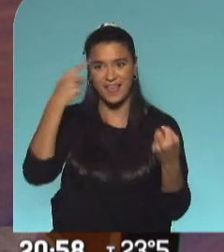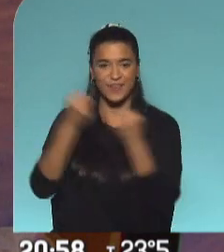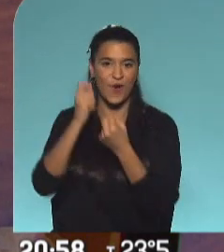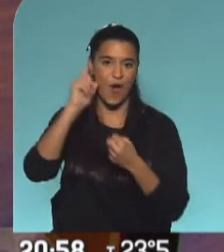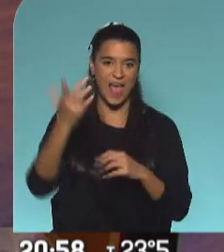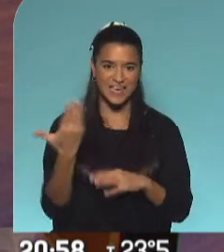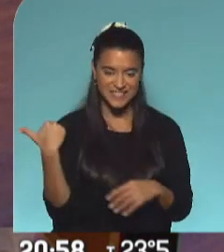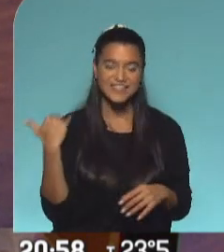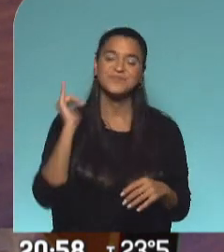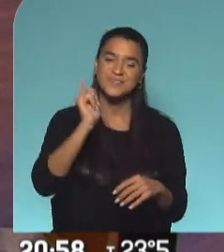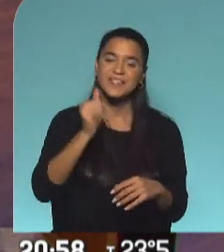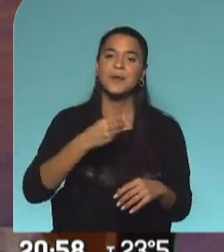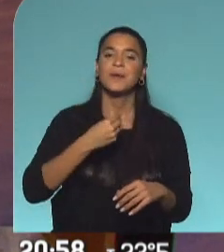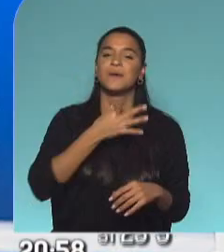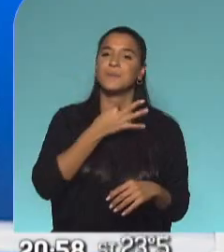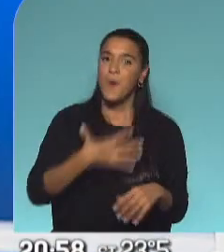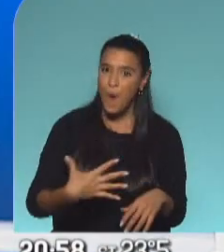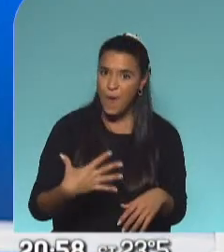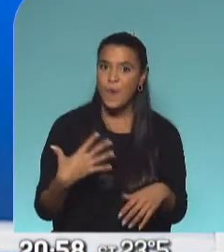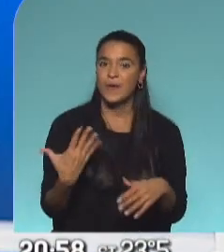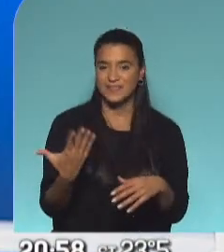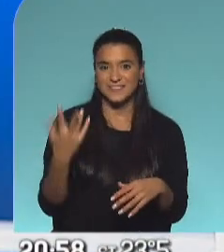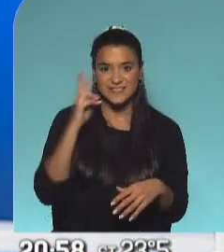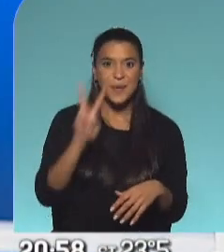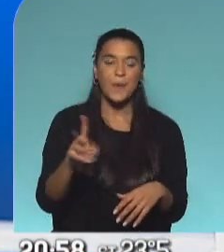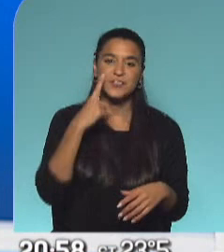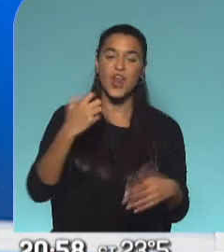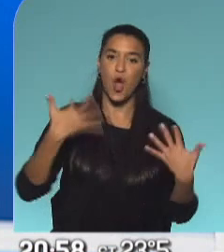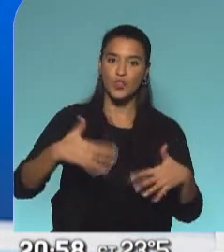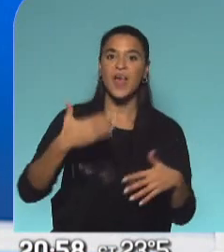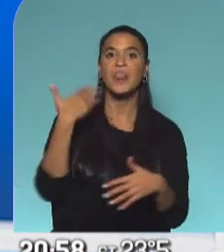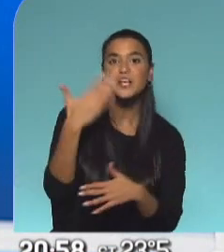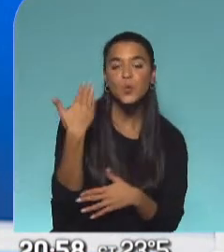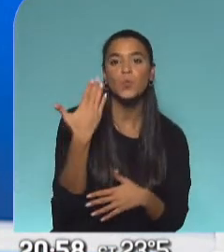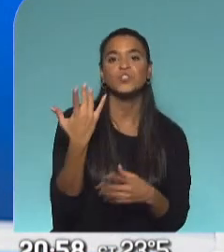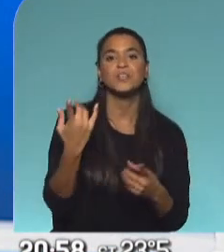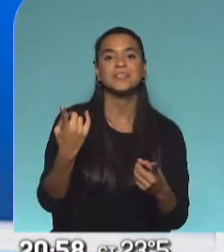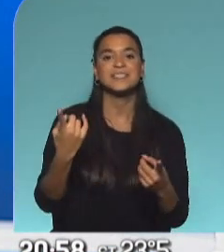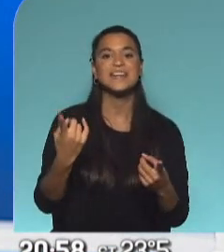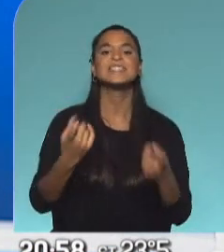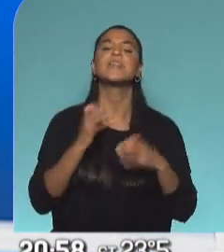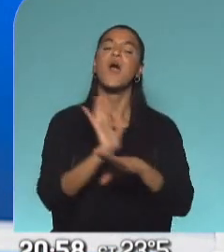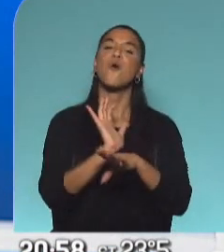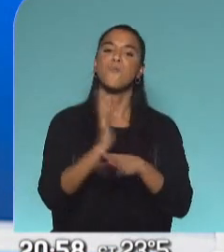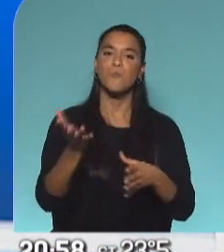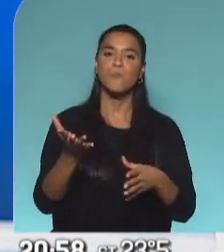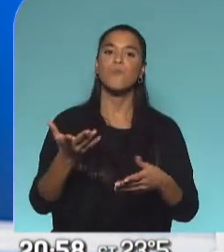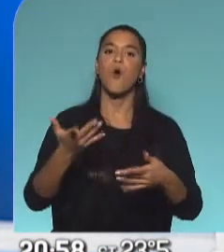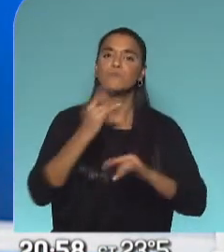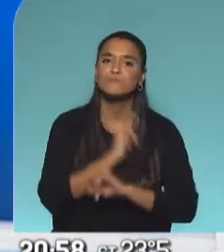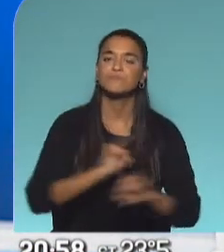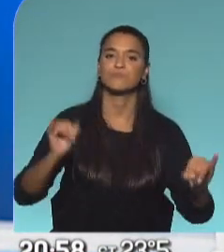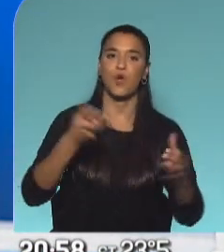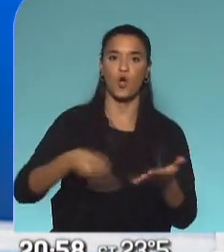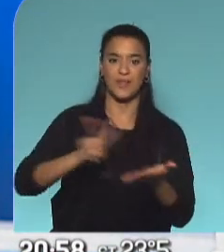ayer. Sí, hay alivio y además se nota mucho el discurso de la necesidad de una suerte de relanzamiento